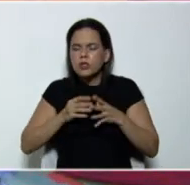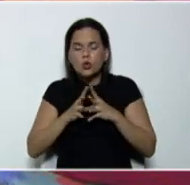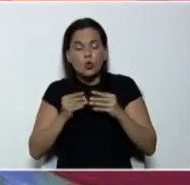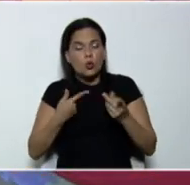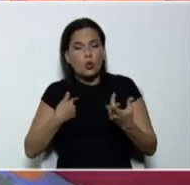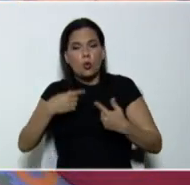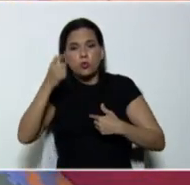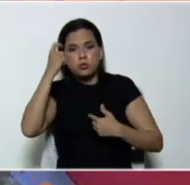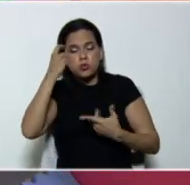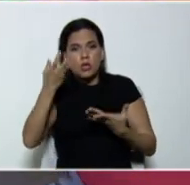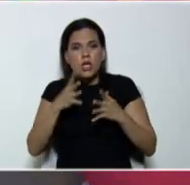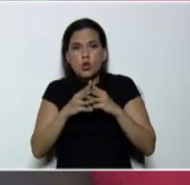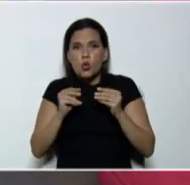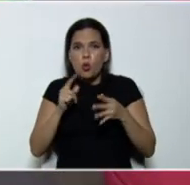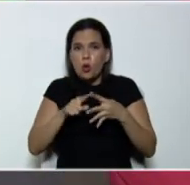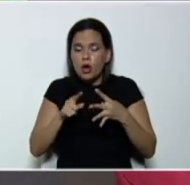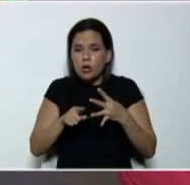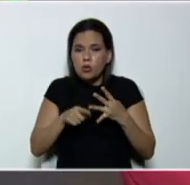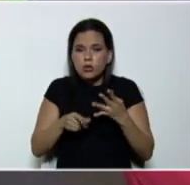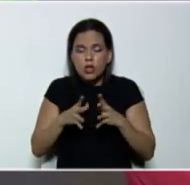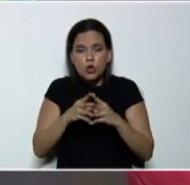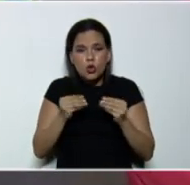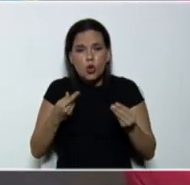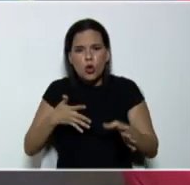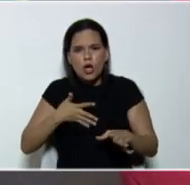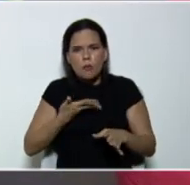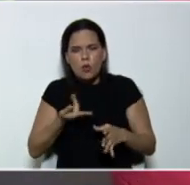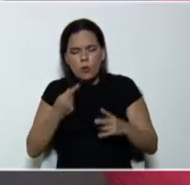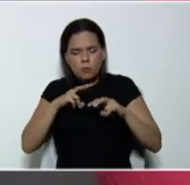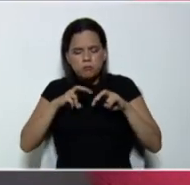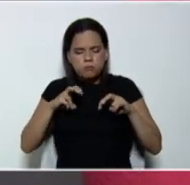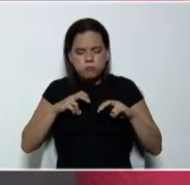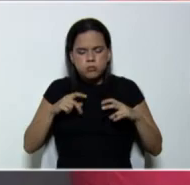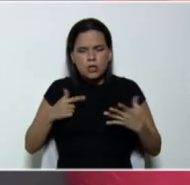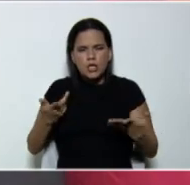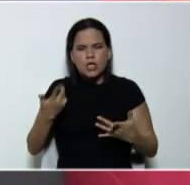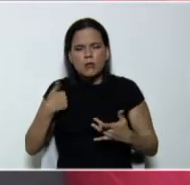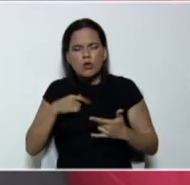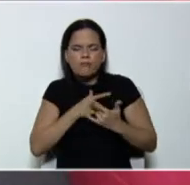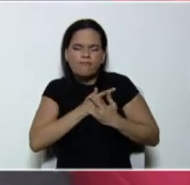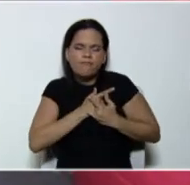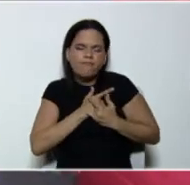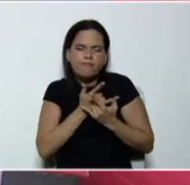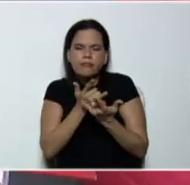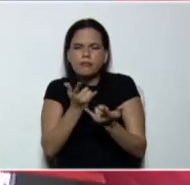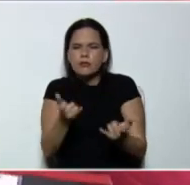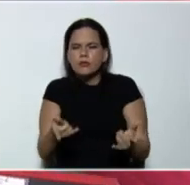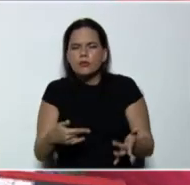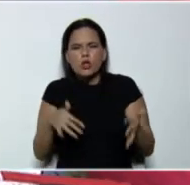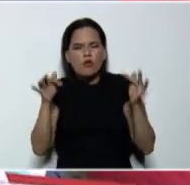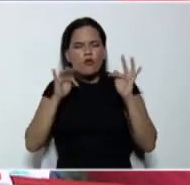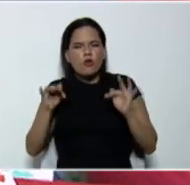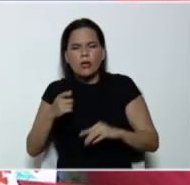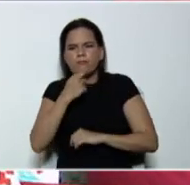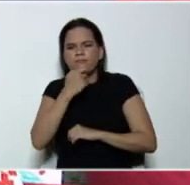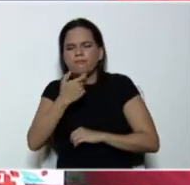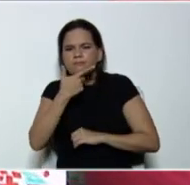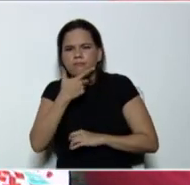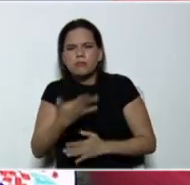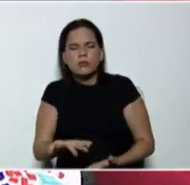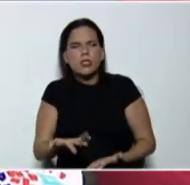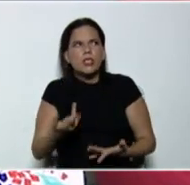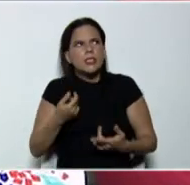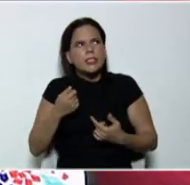día, en todas las cosas, en todo lo que podemos explorar. Y que debemos quererla, amarla de una manera muy bella, de una